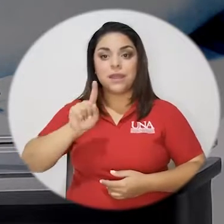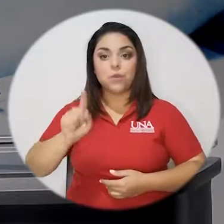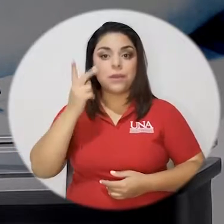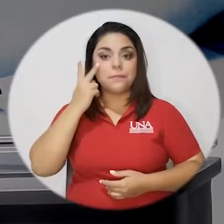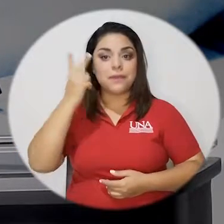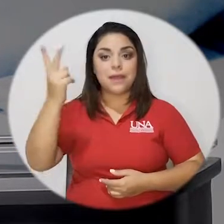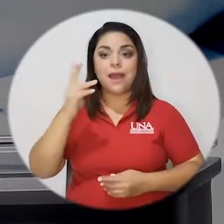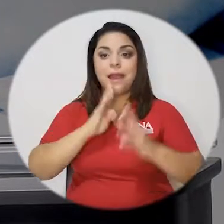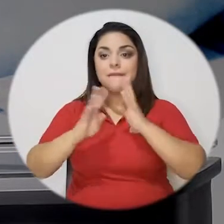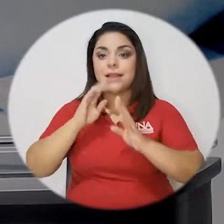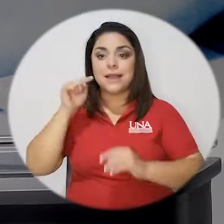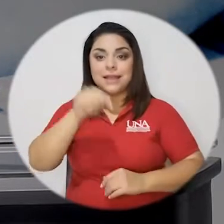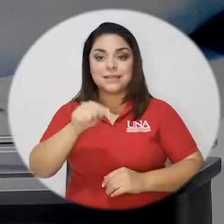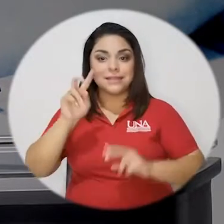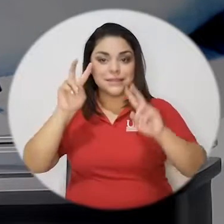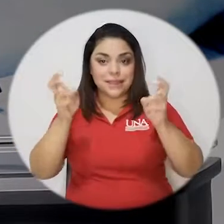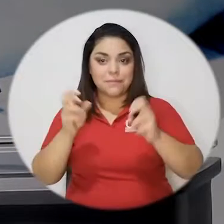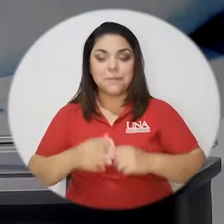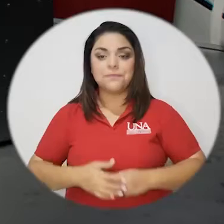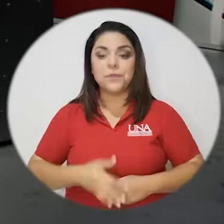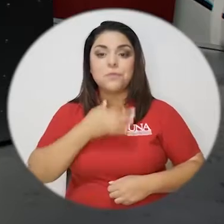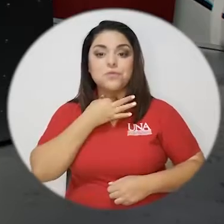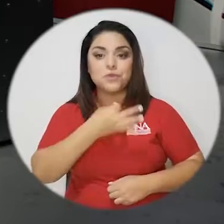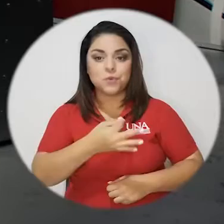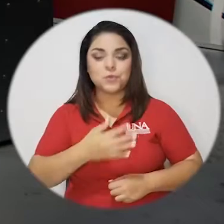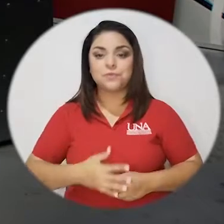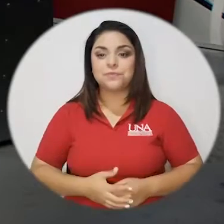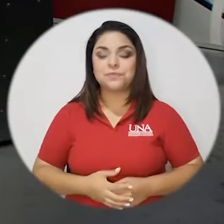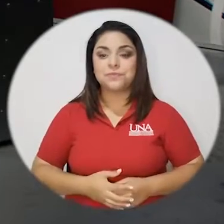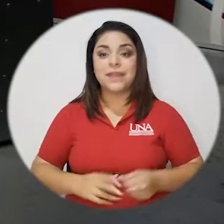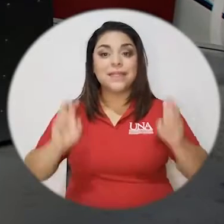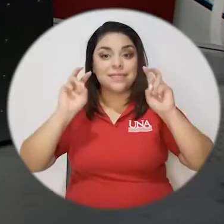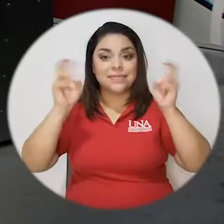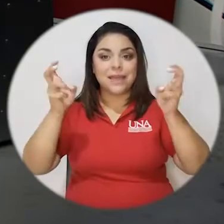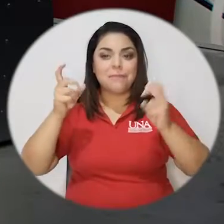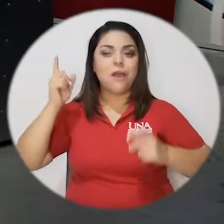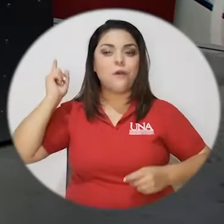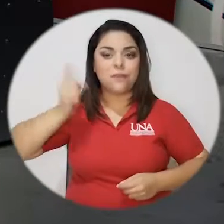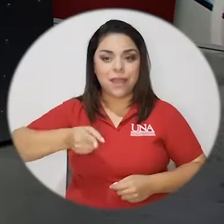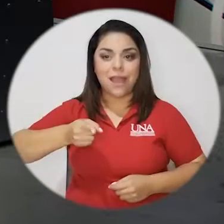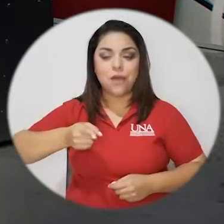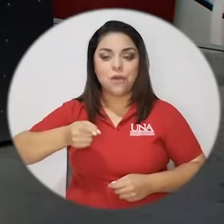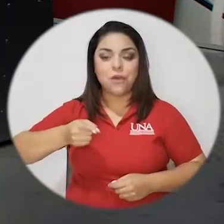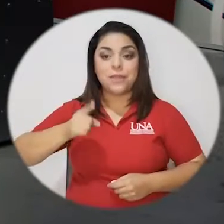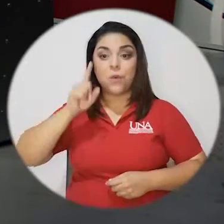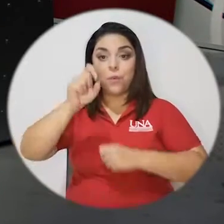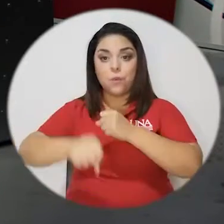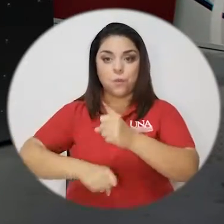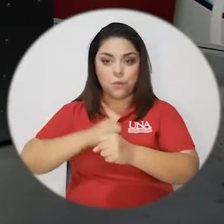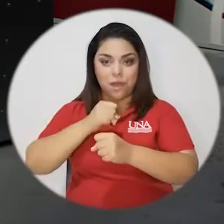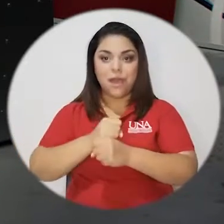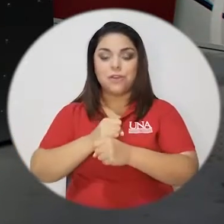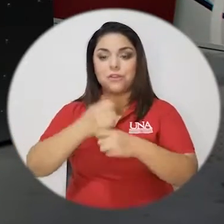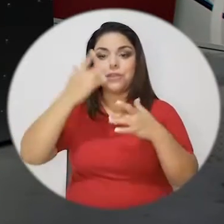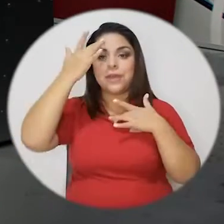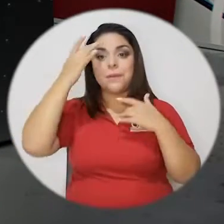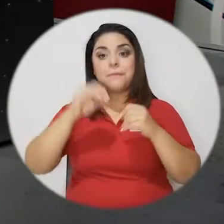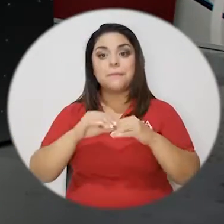de este tema. Con muchísimo gusto, Maribel. Sí, el tema obligado, ¿verdad?, de estos 12 meses de